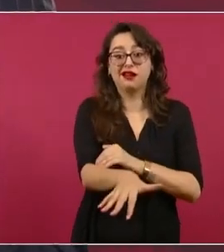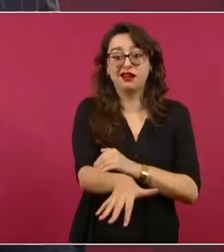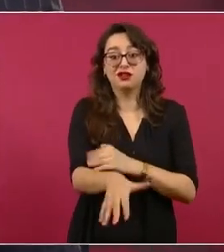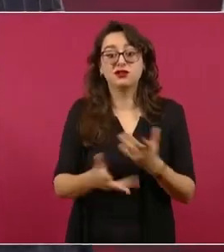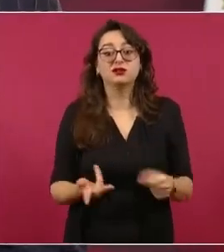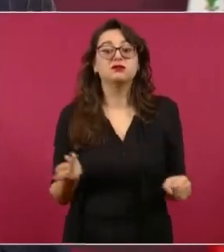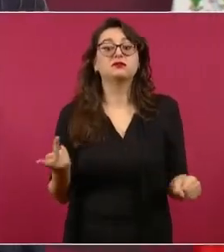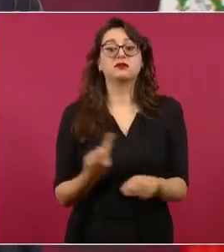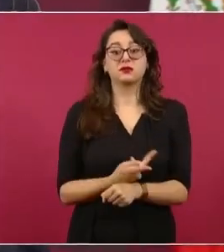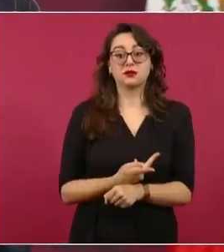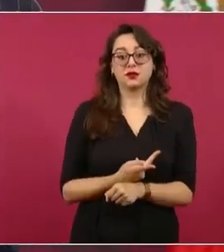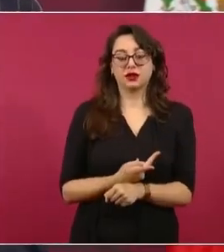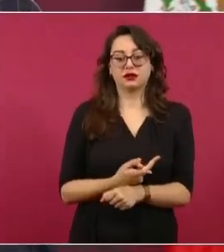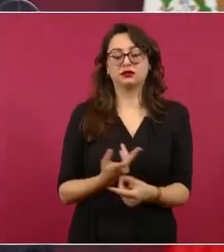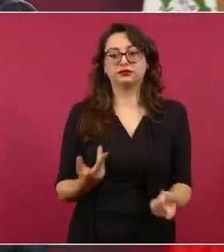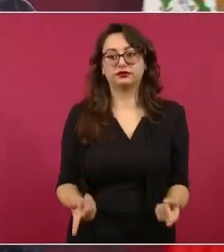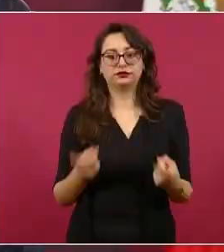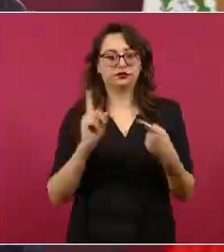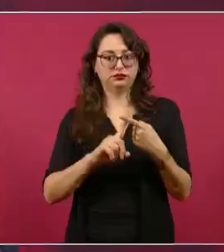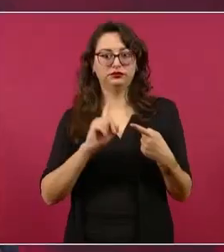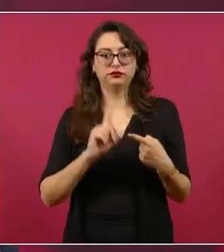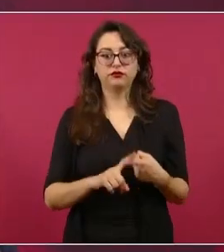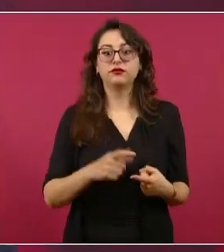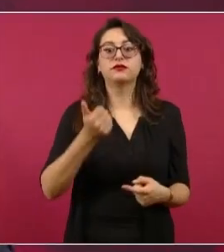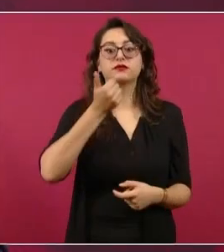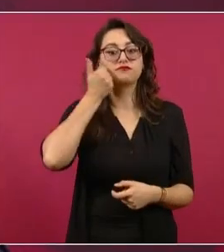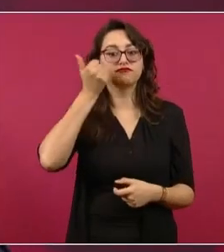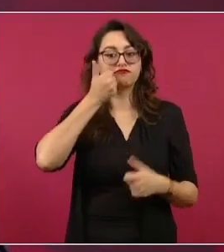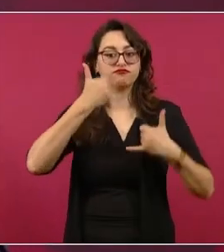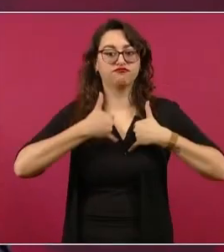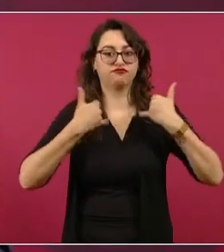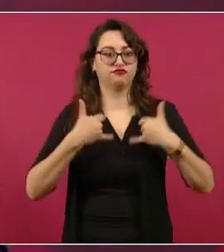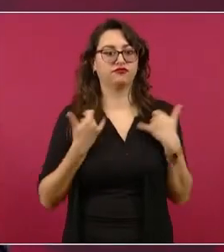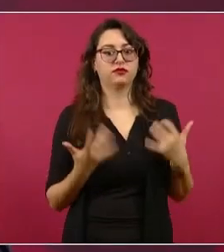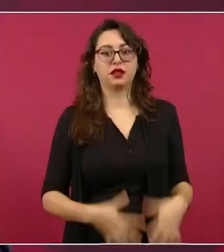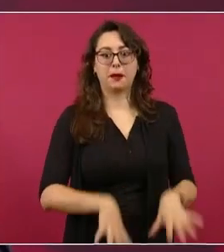Uno, la detención y la desaparición de los jóvenes